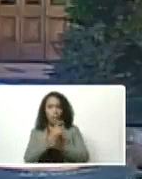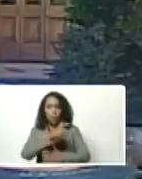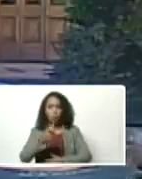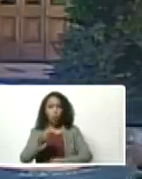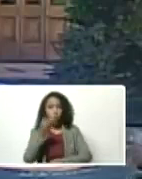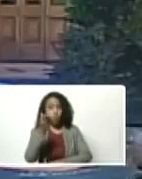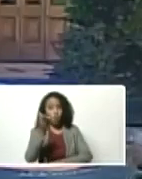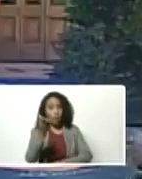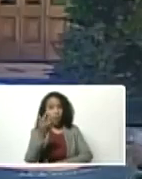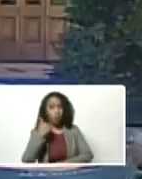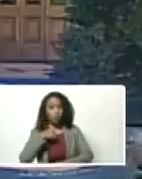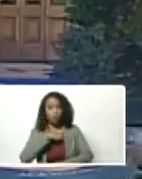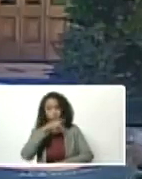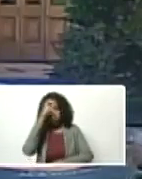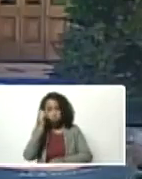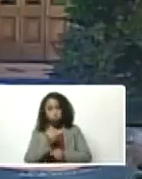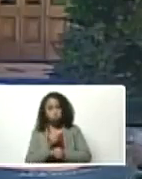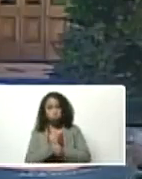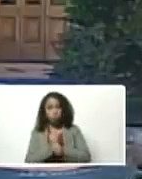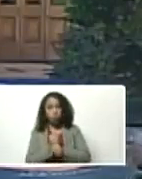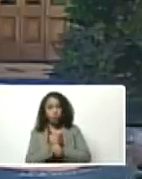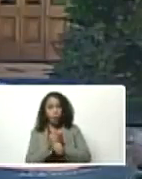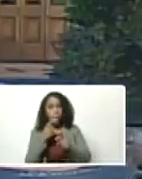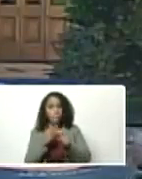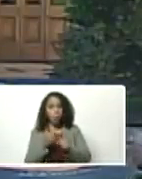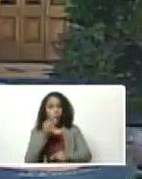ustedes, es por ti,